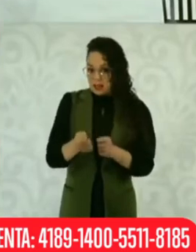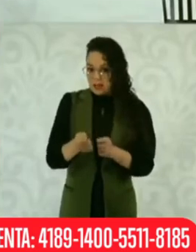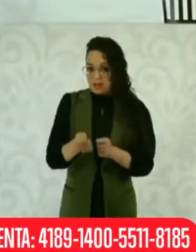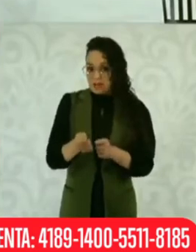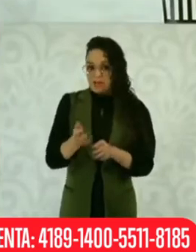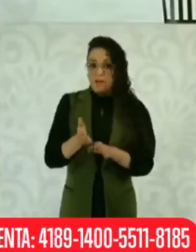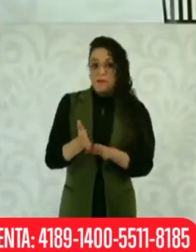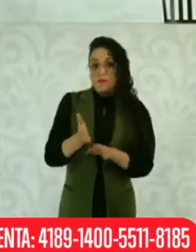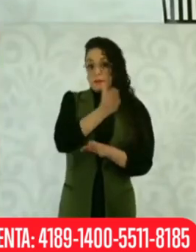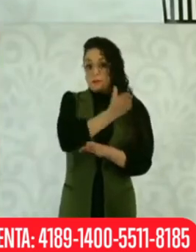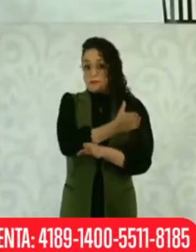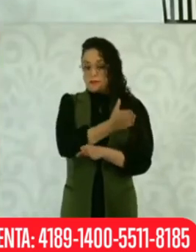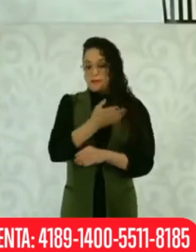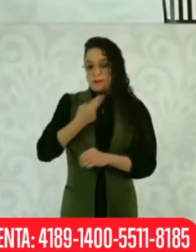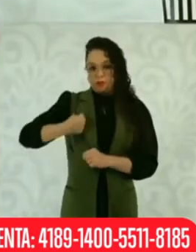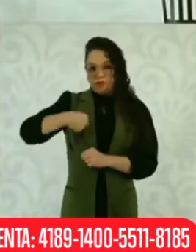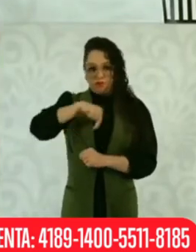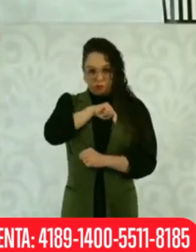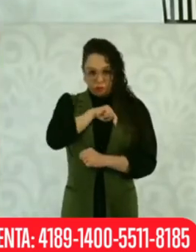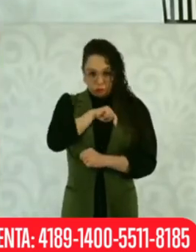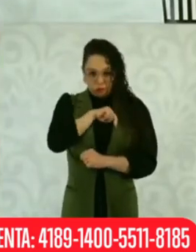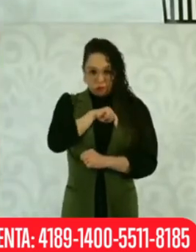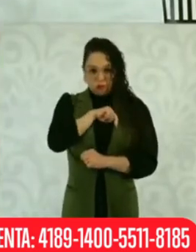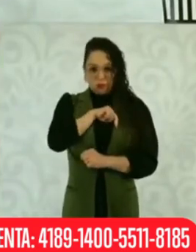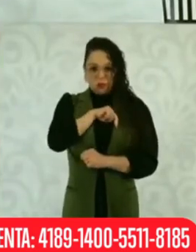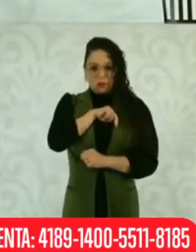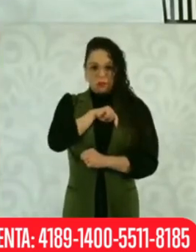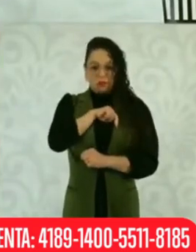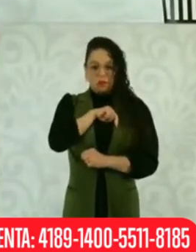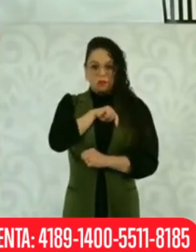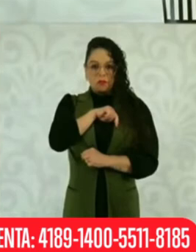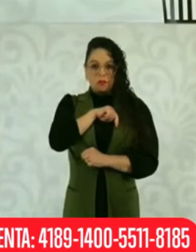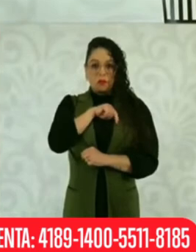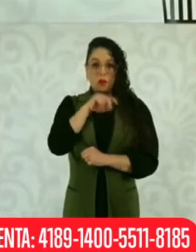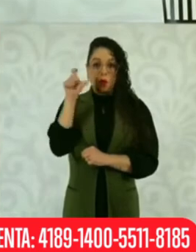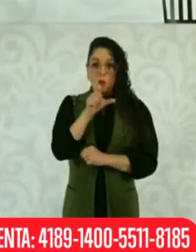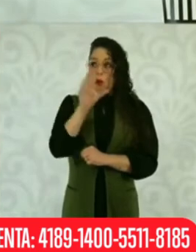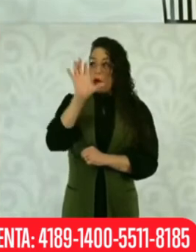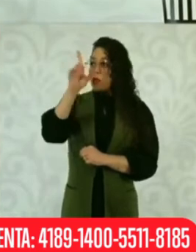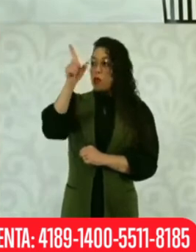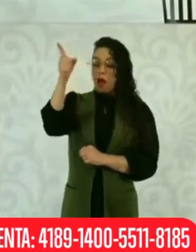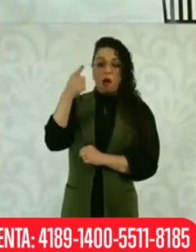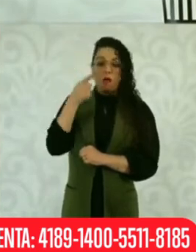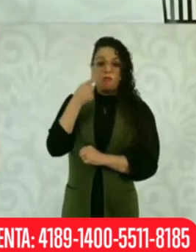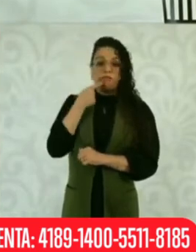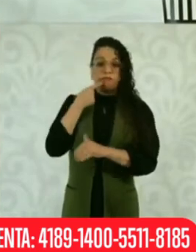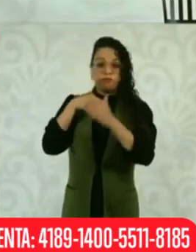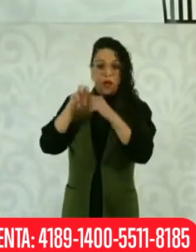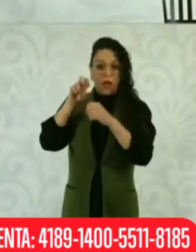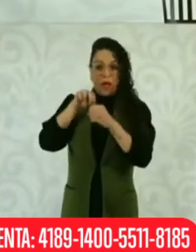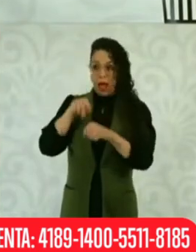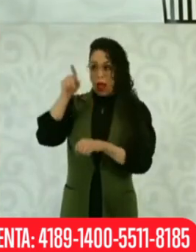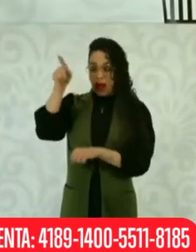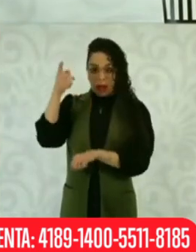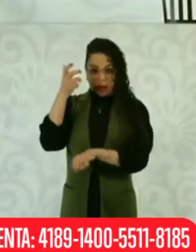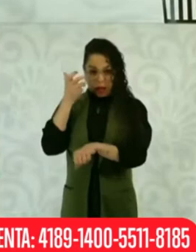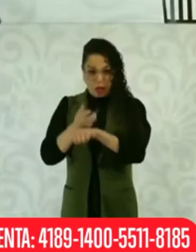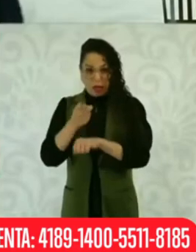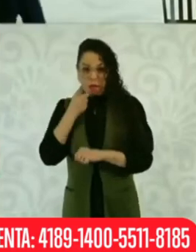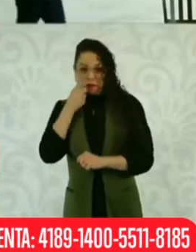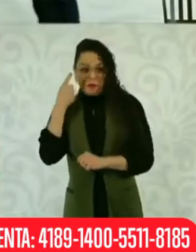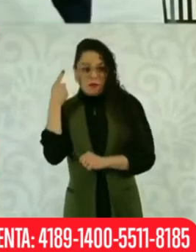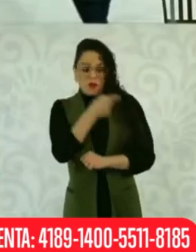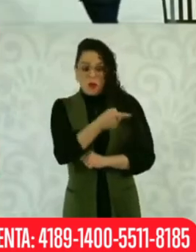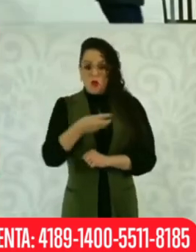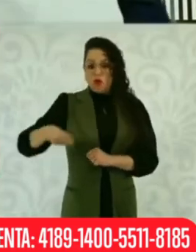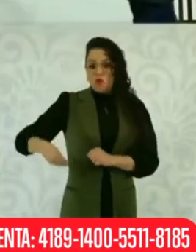tocó iniciar todo el procedimiento con la acusación que se había dado en los Estados Unidos sobre el general